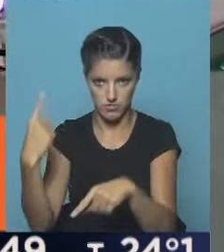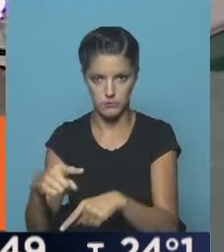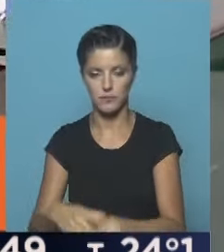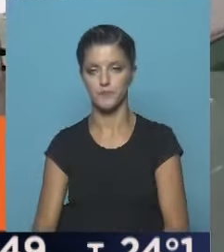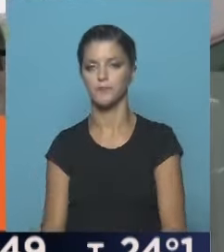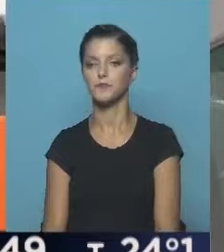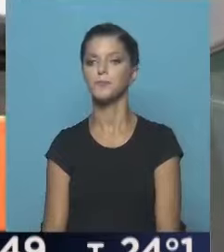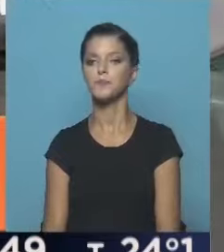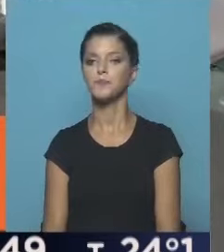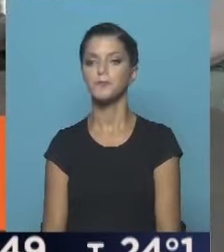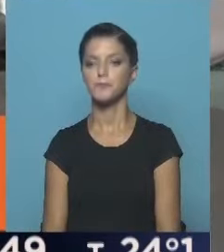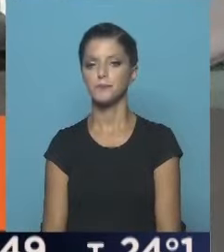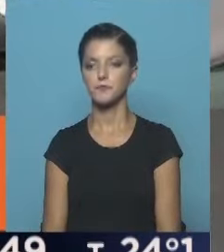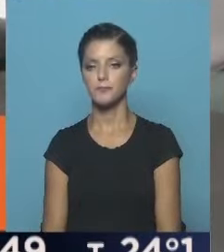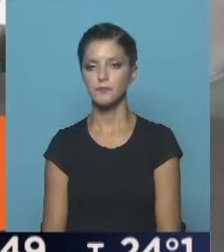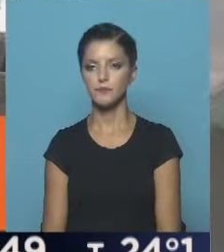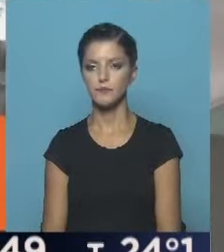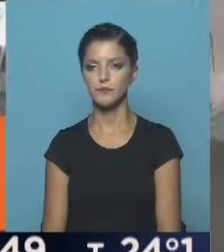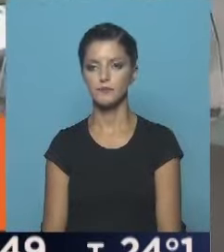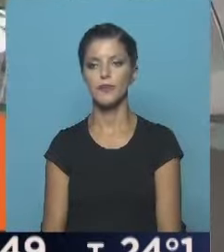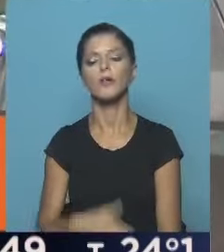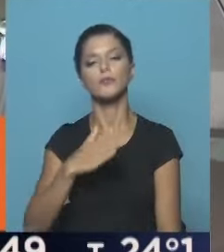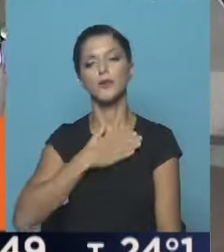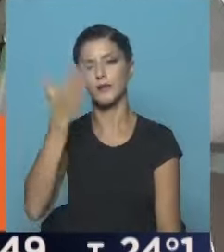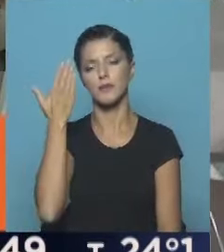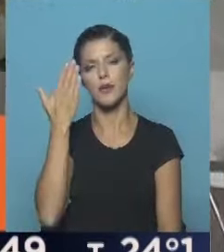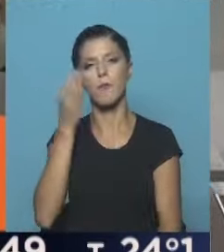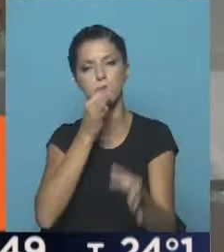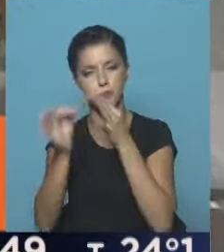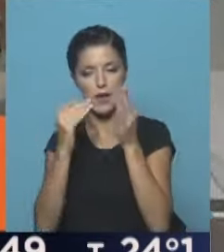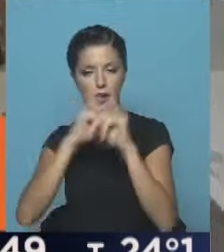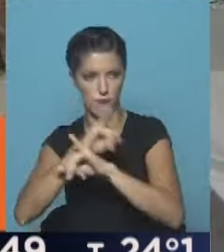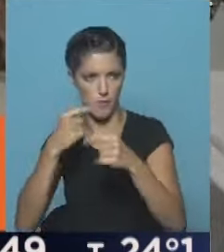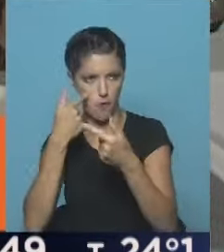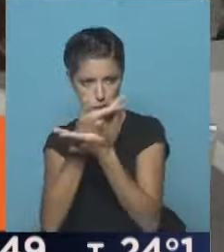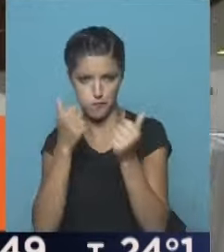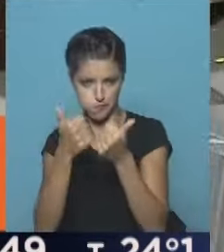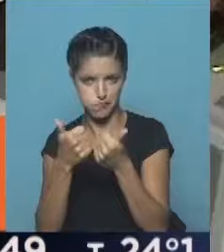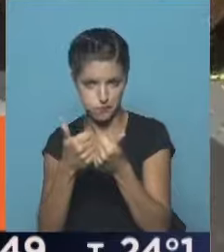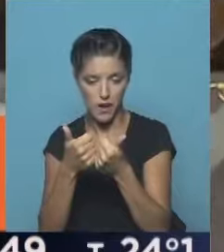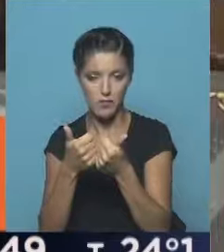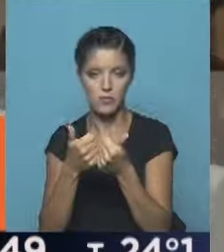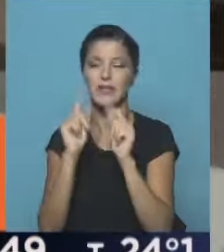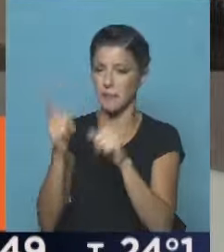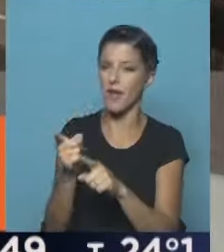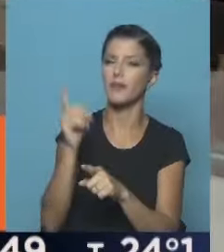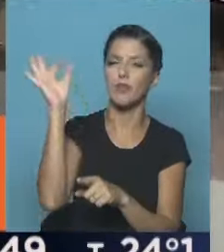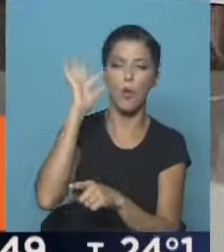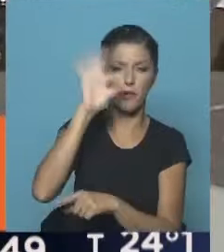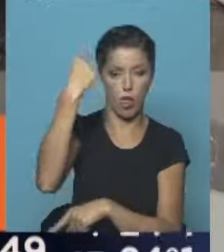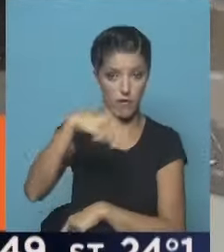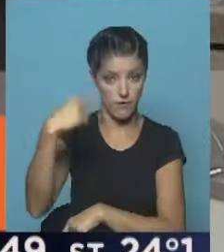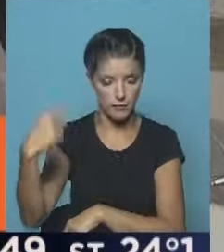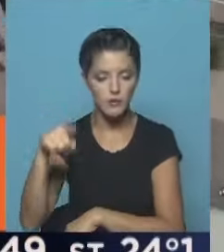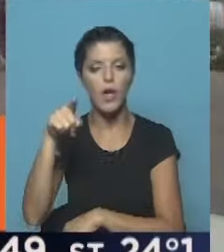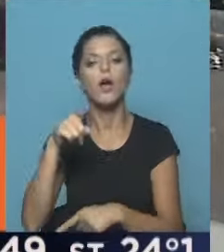venimos hablando, y el informe lo reflejaba bastante bien, de los audios y los tapes que veíamos recién, de la situación